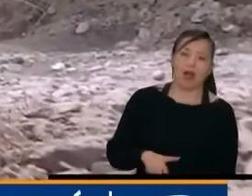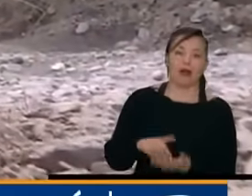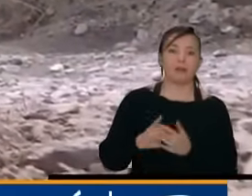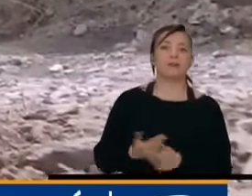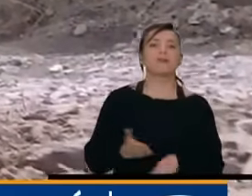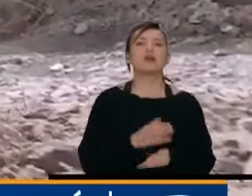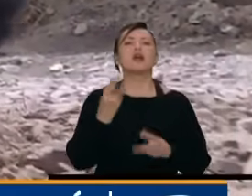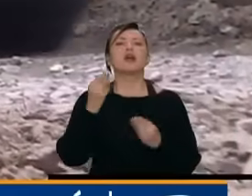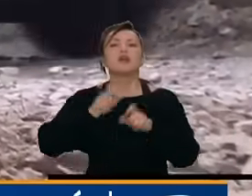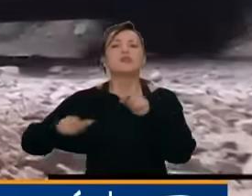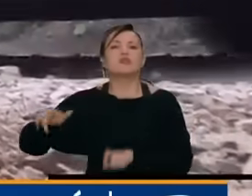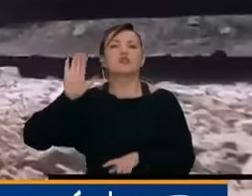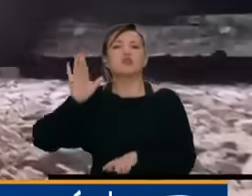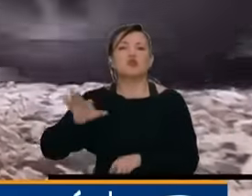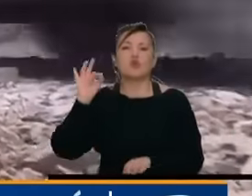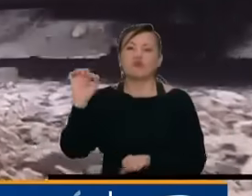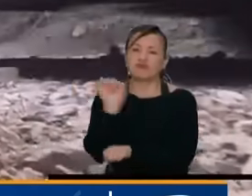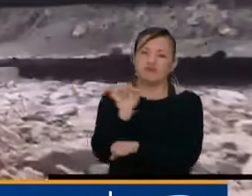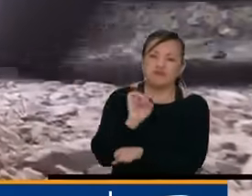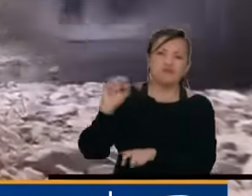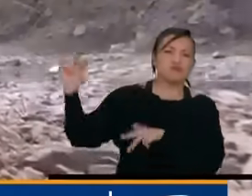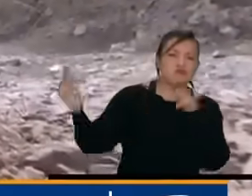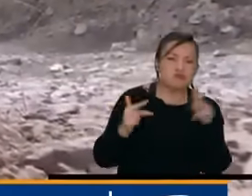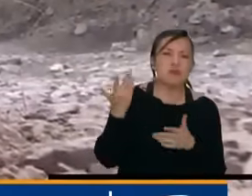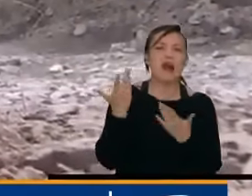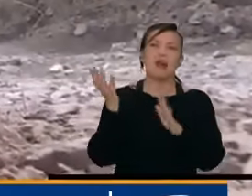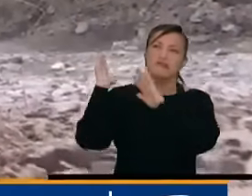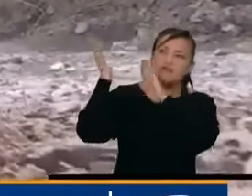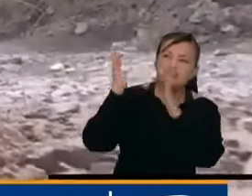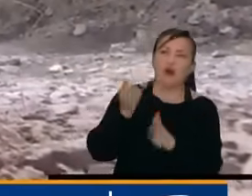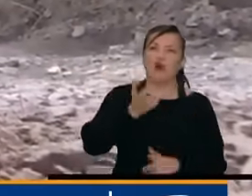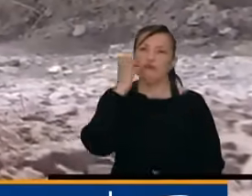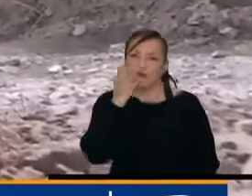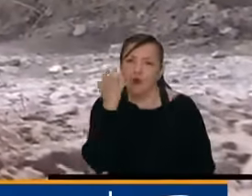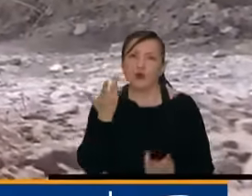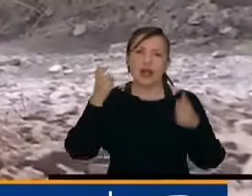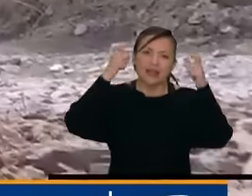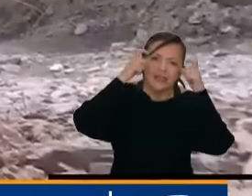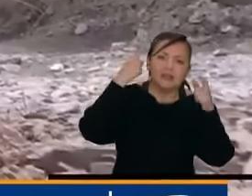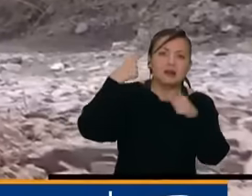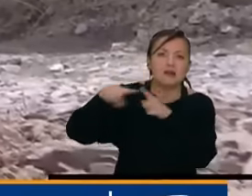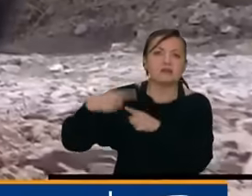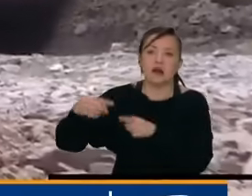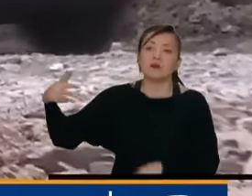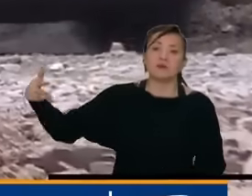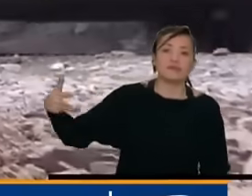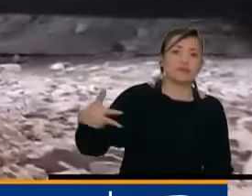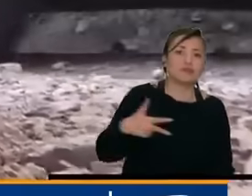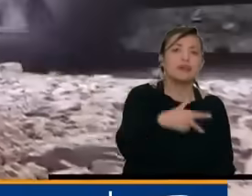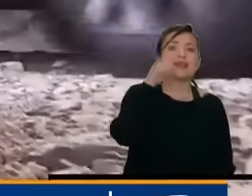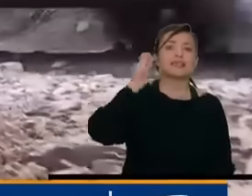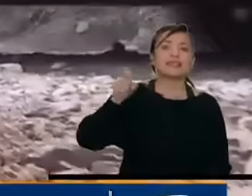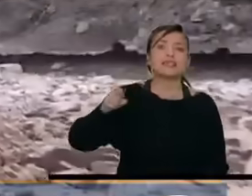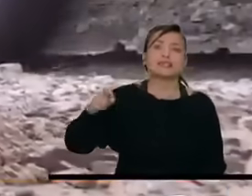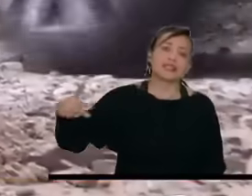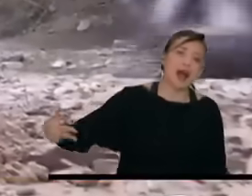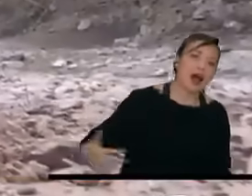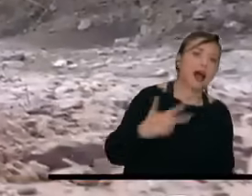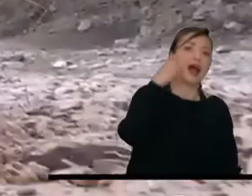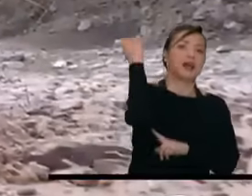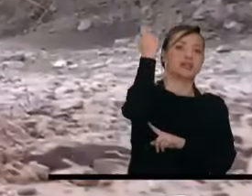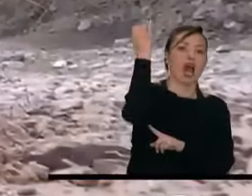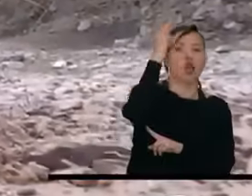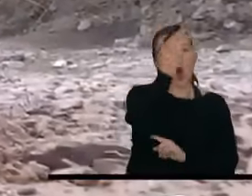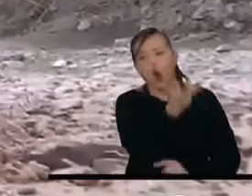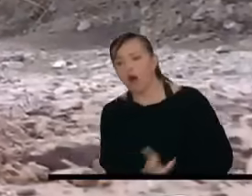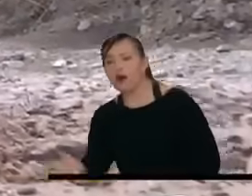vehículos de pasajeros, carga pesada con frutas, verduras y ganado en pie, pasan por esta vía habilitada para salir o entrar a los llanos